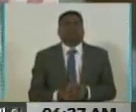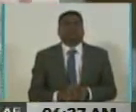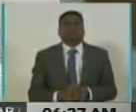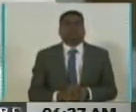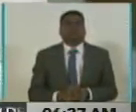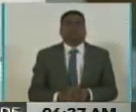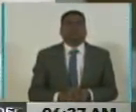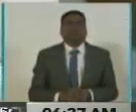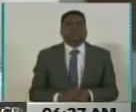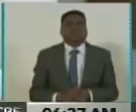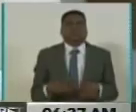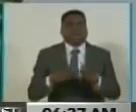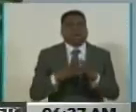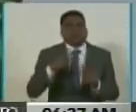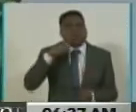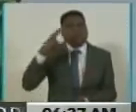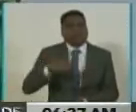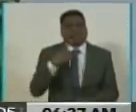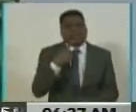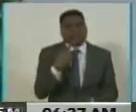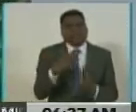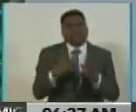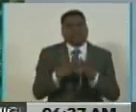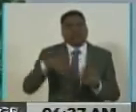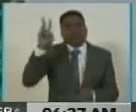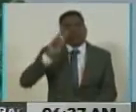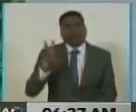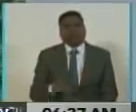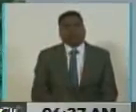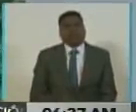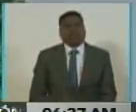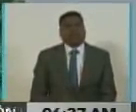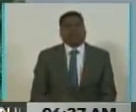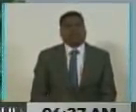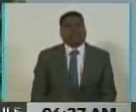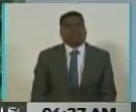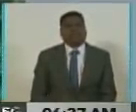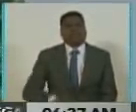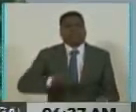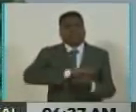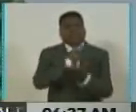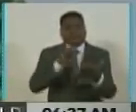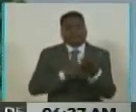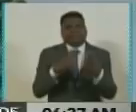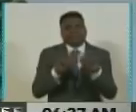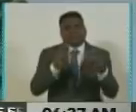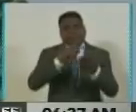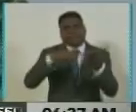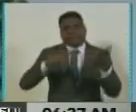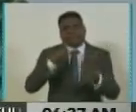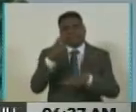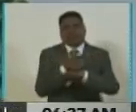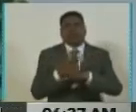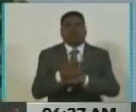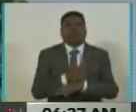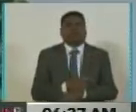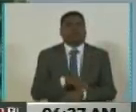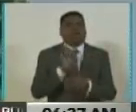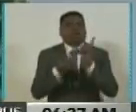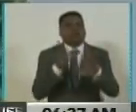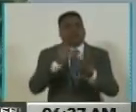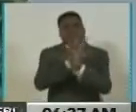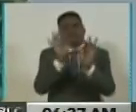los venezolanos, bueno, y que exige cosas que quizás no se está entregando completamente por parte del gobierno. Exacto, yo creo que allí de alguna manera tiene que